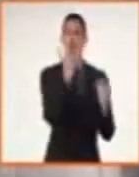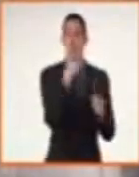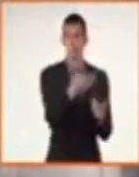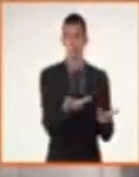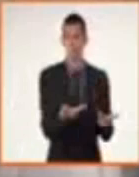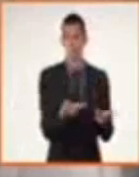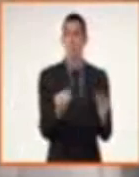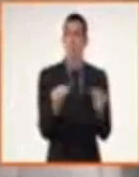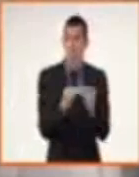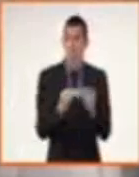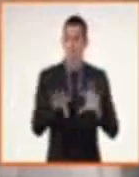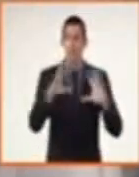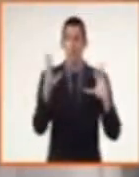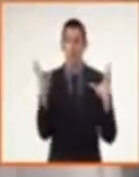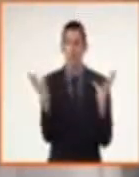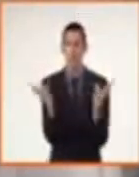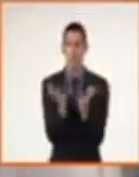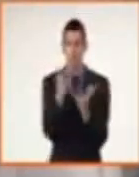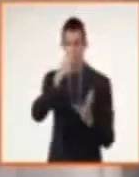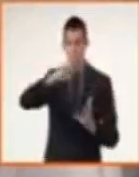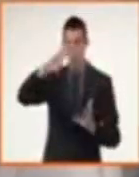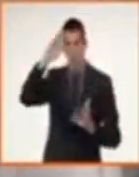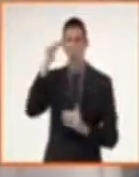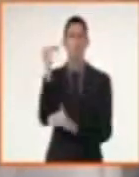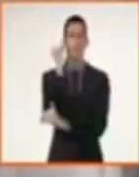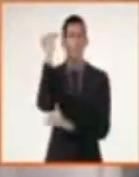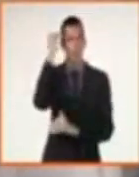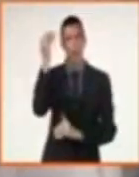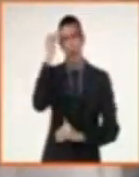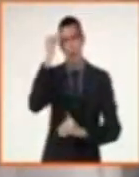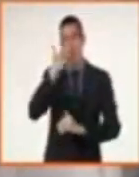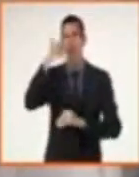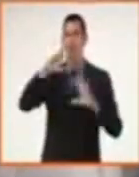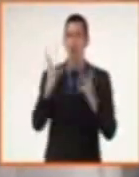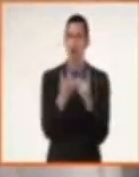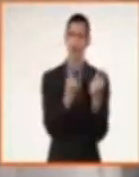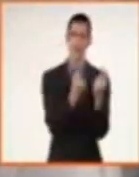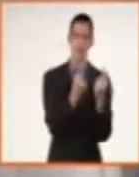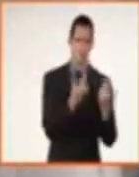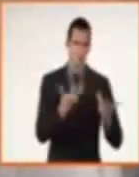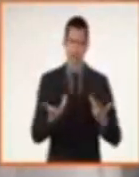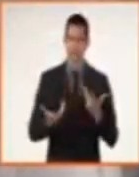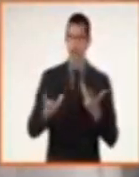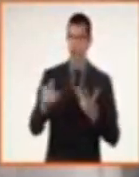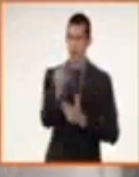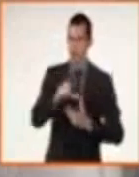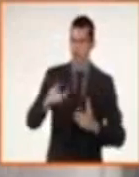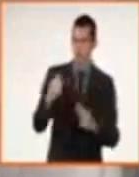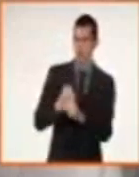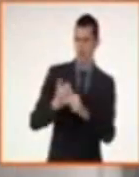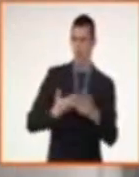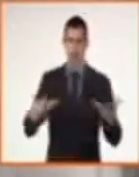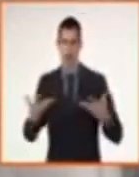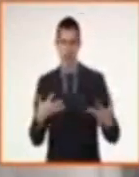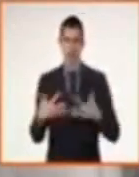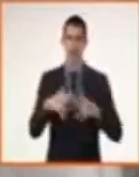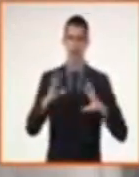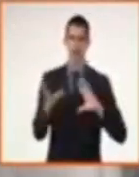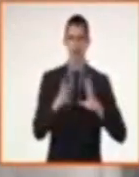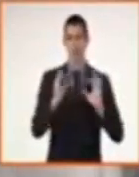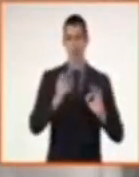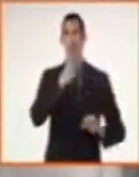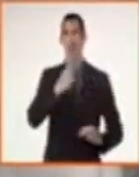decir, un mundo con conflicto de guerra caliente en una parte que ha afectado los precios